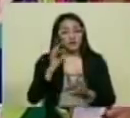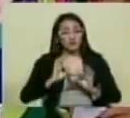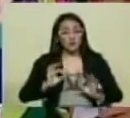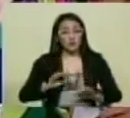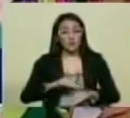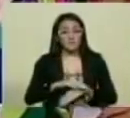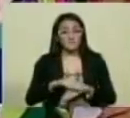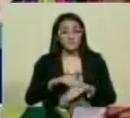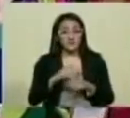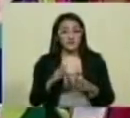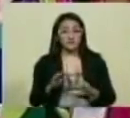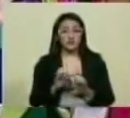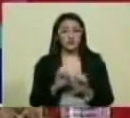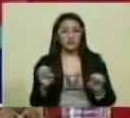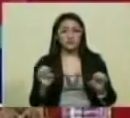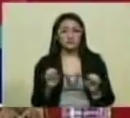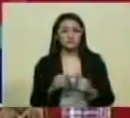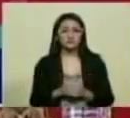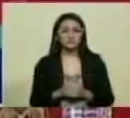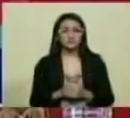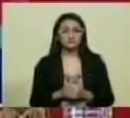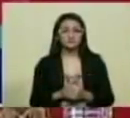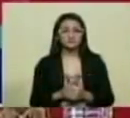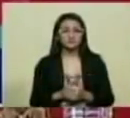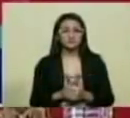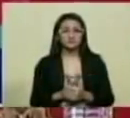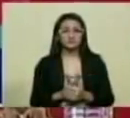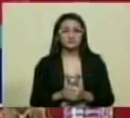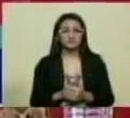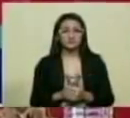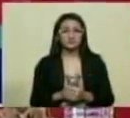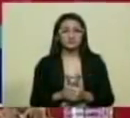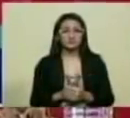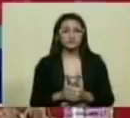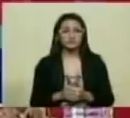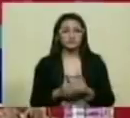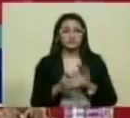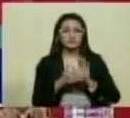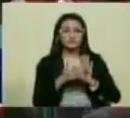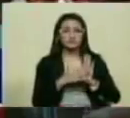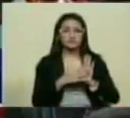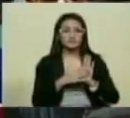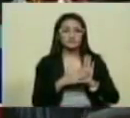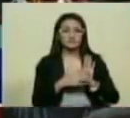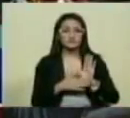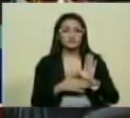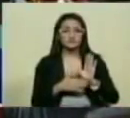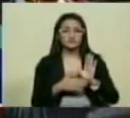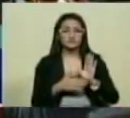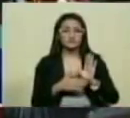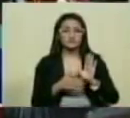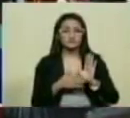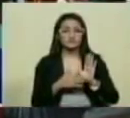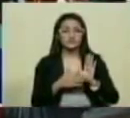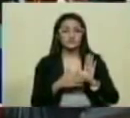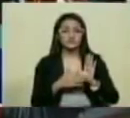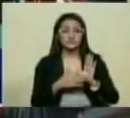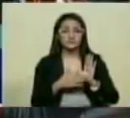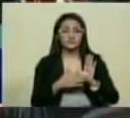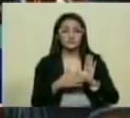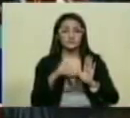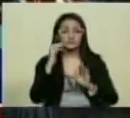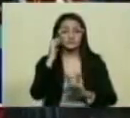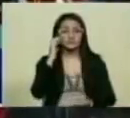de Educación, y le tocó leer este decreto en su momento. Fíjense, yo en